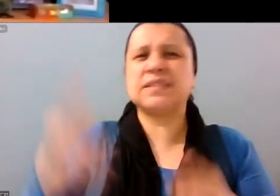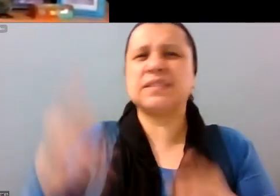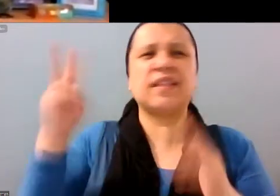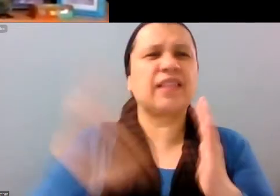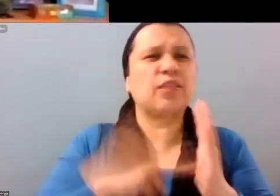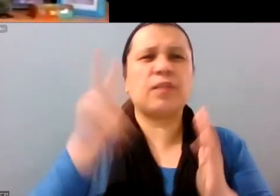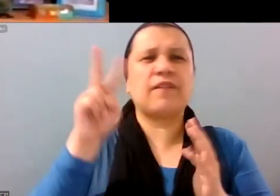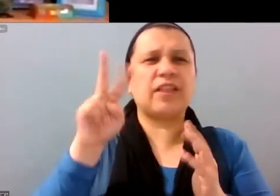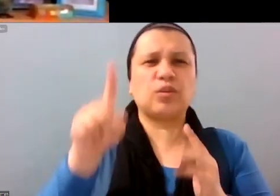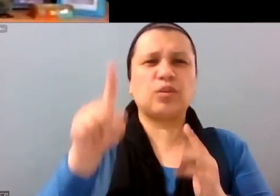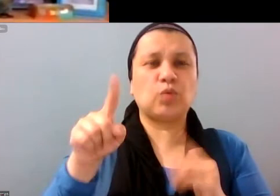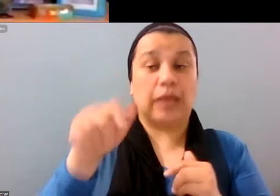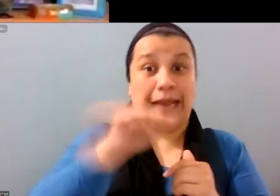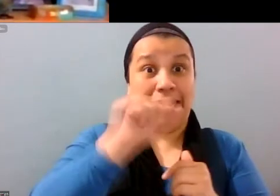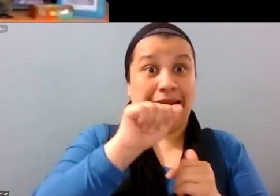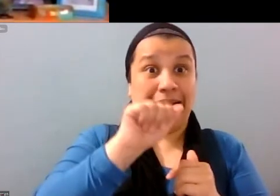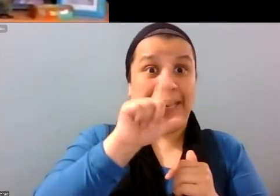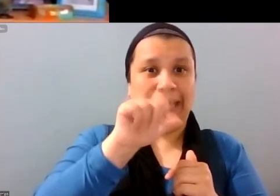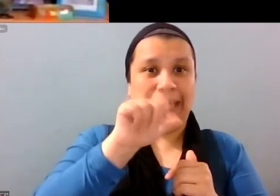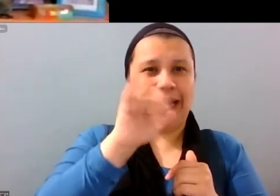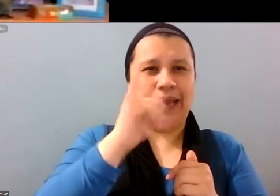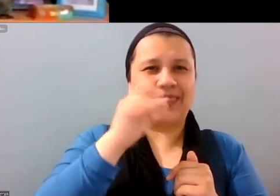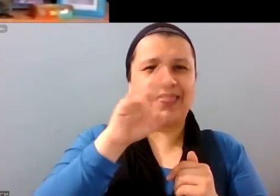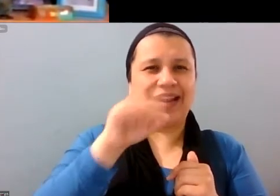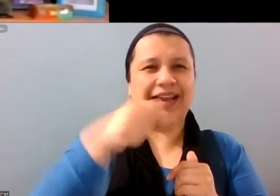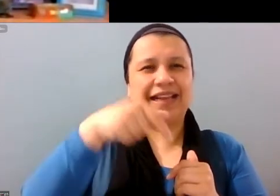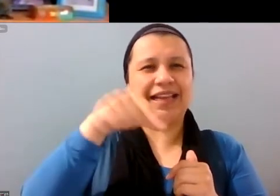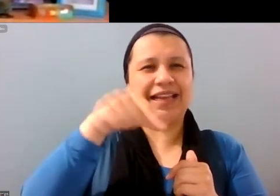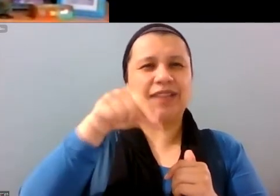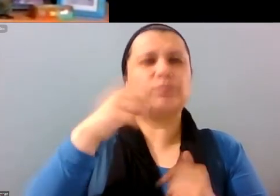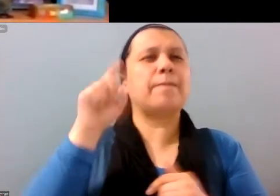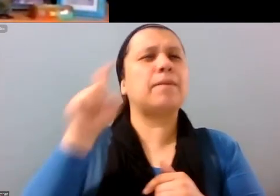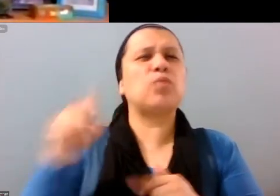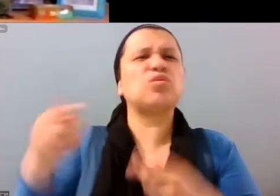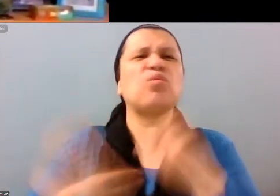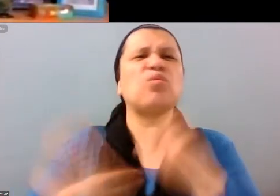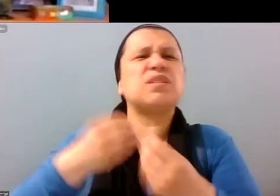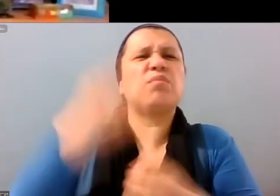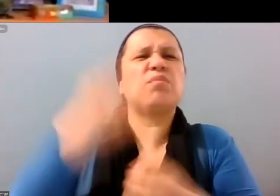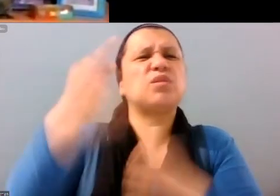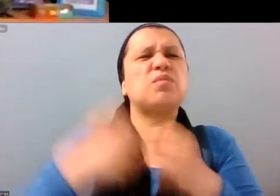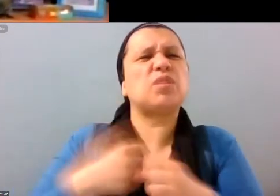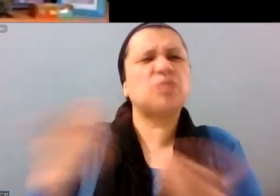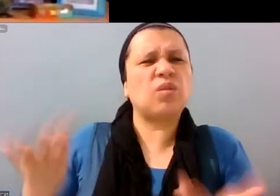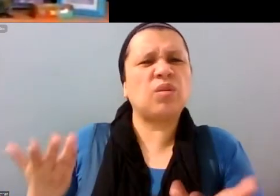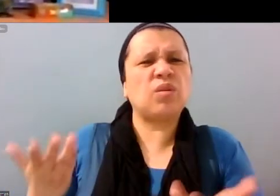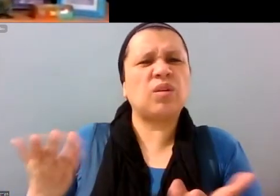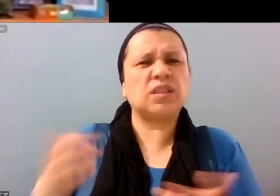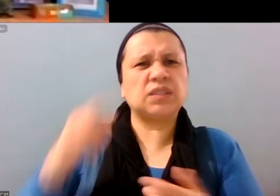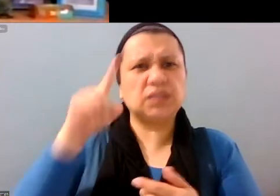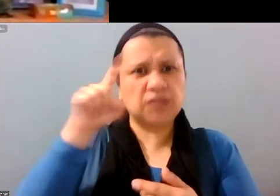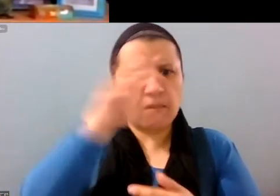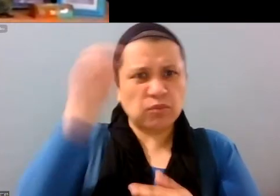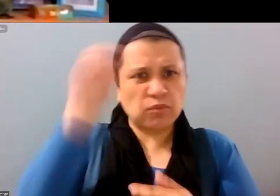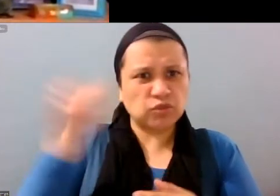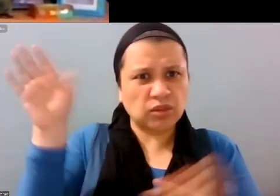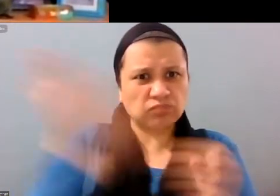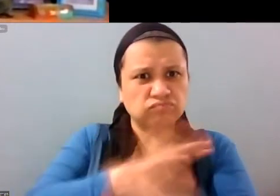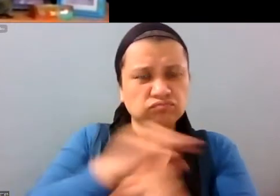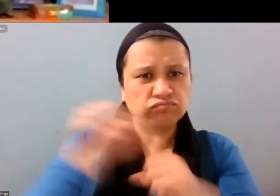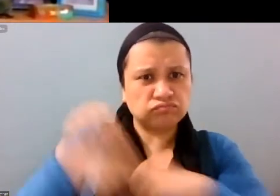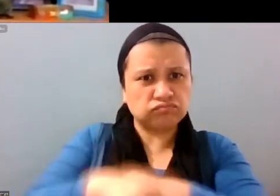Alejandra Quiroz pregunta yo quisiera saber cómo va a ser el año que viene si va a ser 100% virtual o 50 y 50